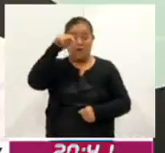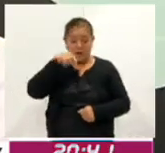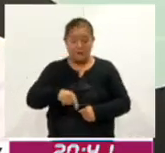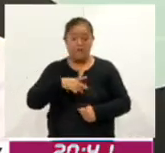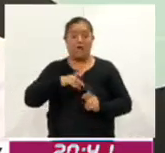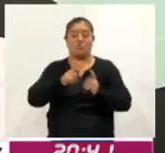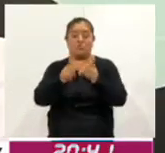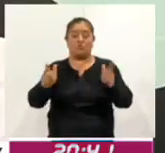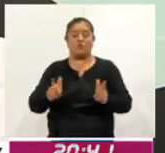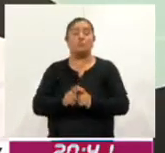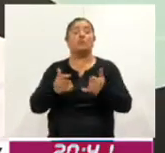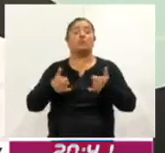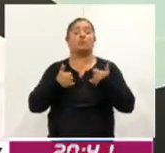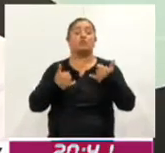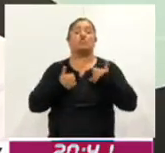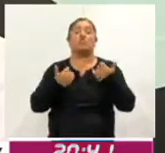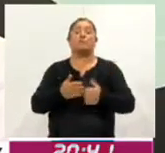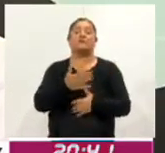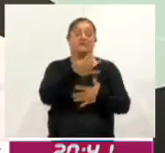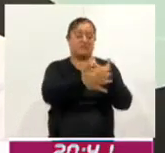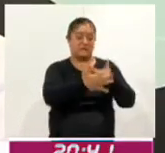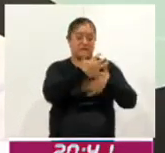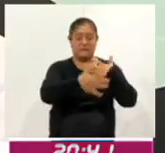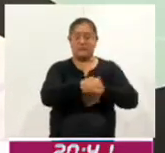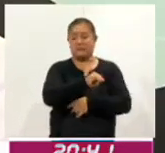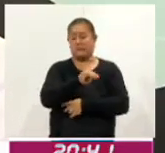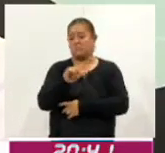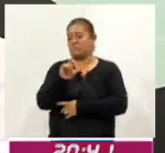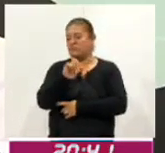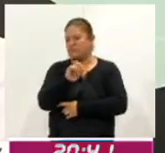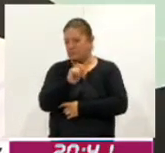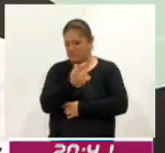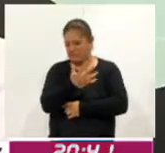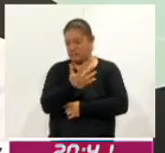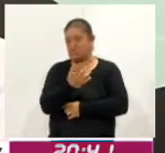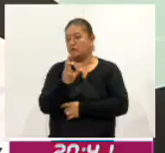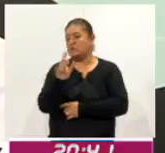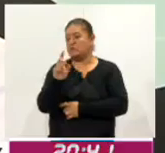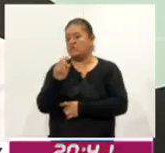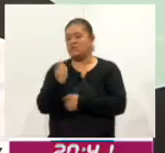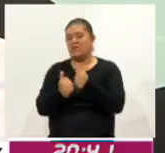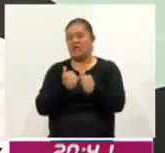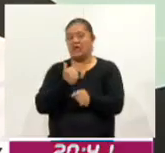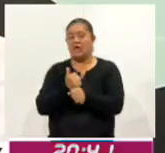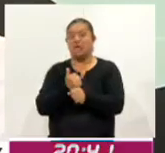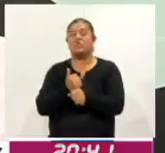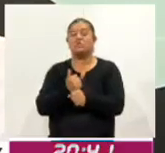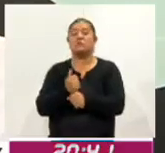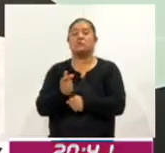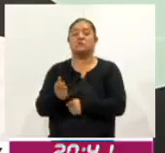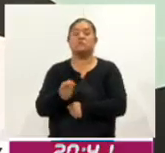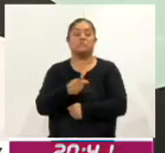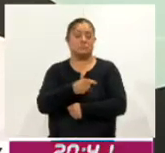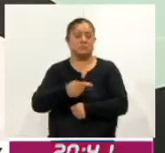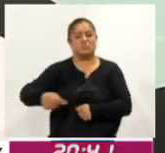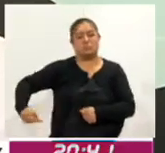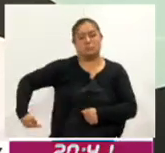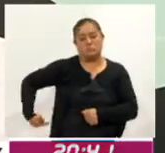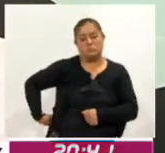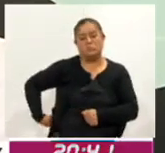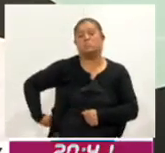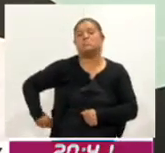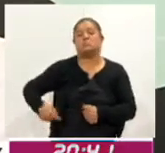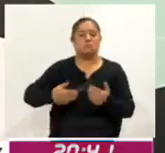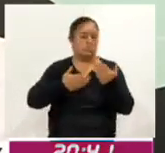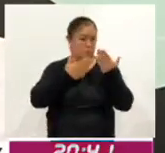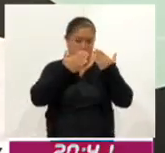de pacientes jóvenes entre los 15, los 25, 30 años que no tienen factores de riesgo renal convencionales, que